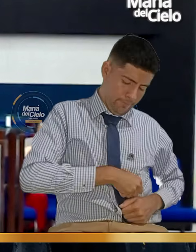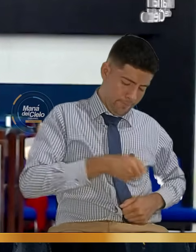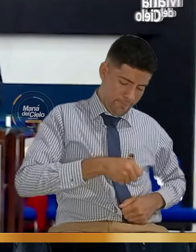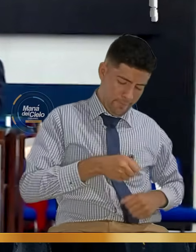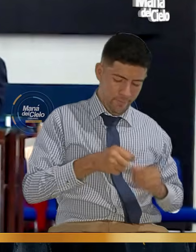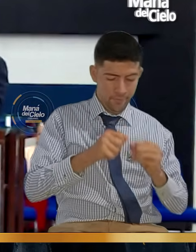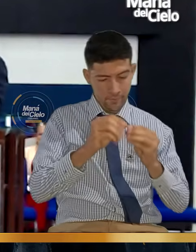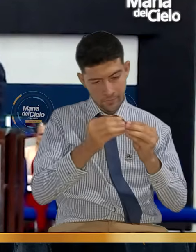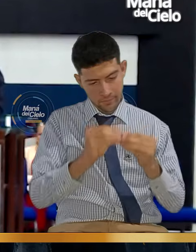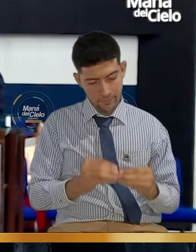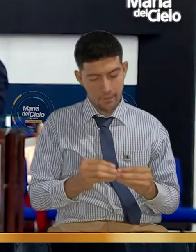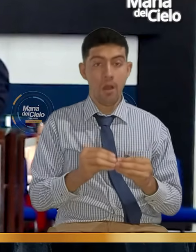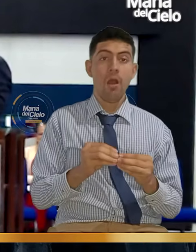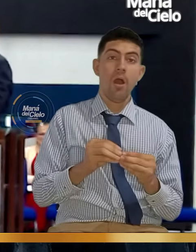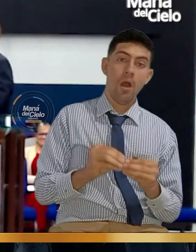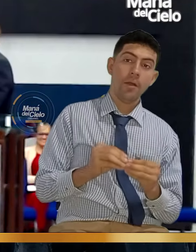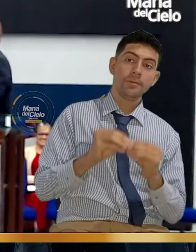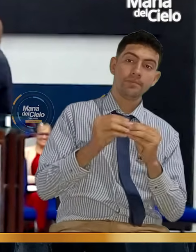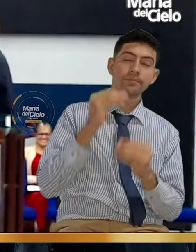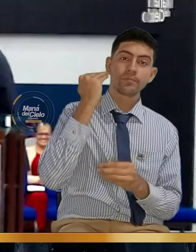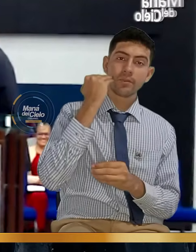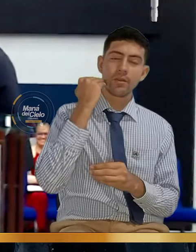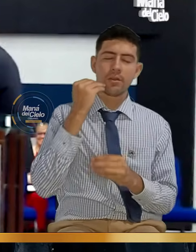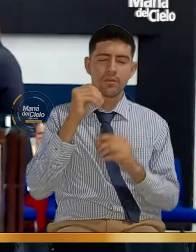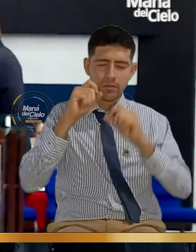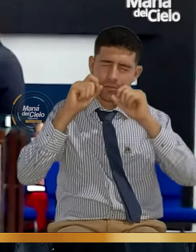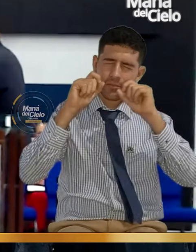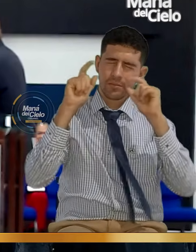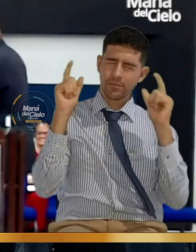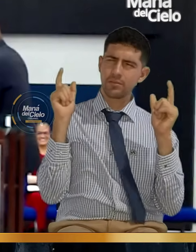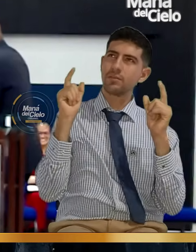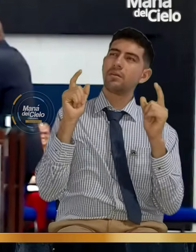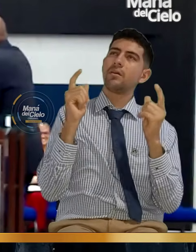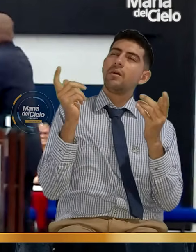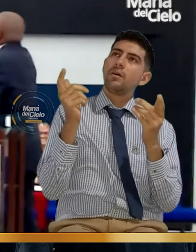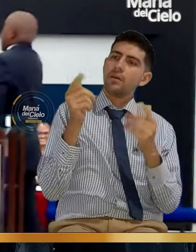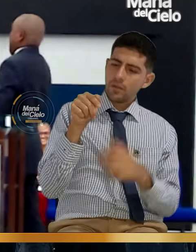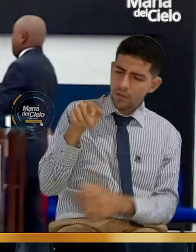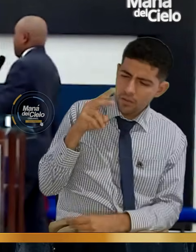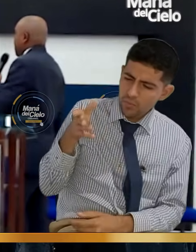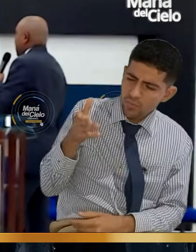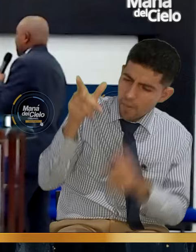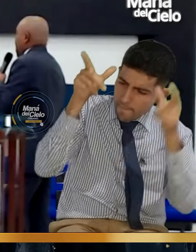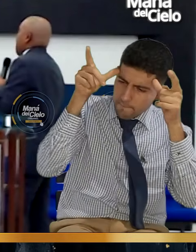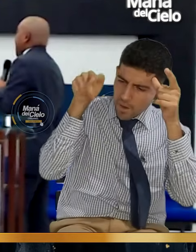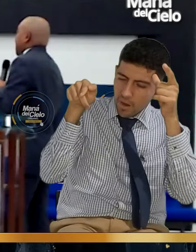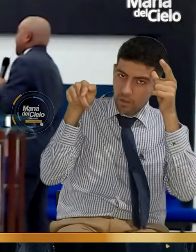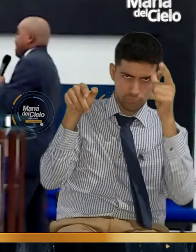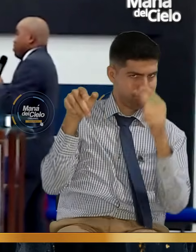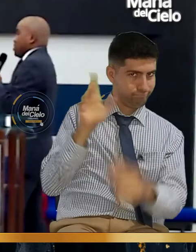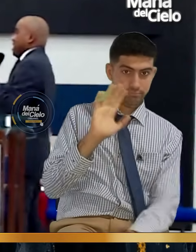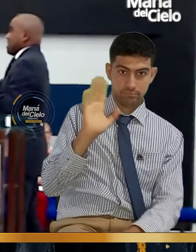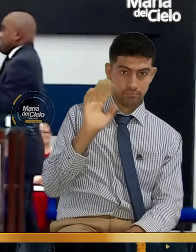Amén, amén. No, cuando Adán vio a Eva, supo que no era un animal. Amén,